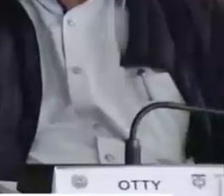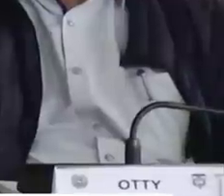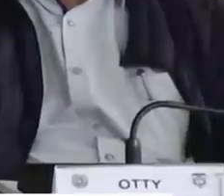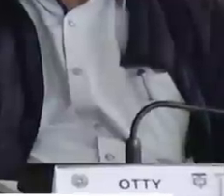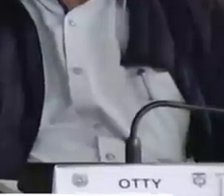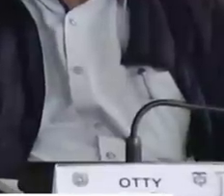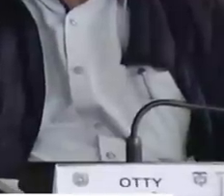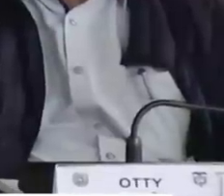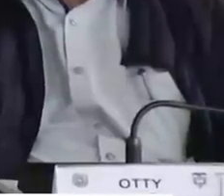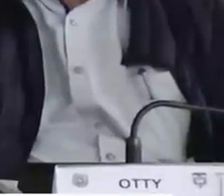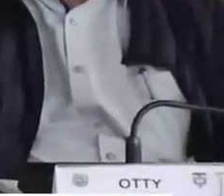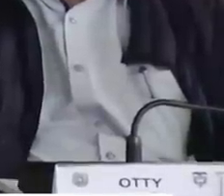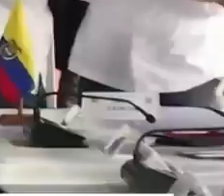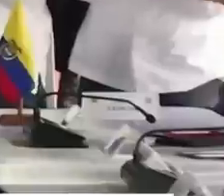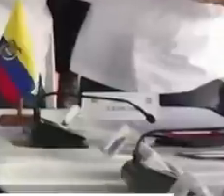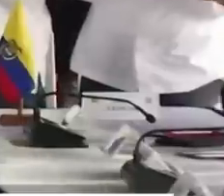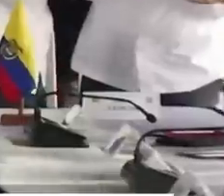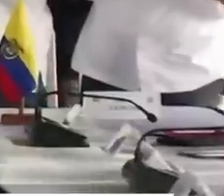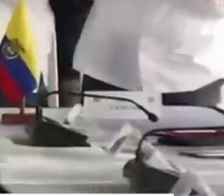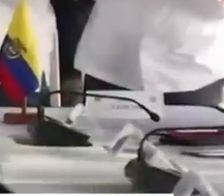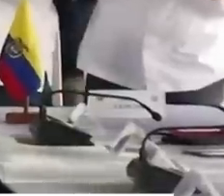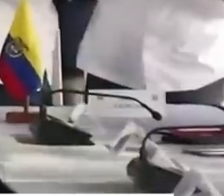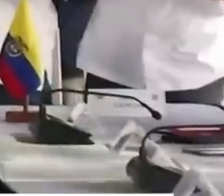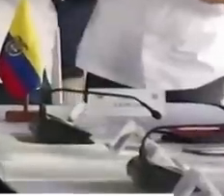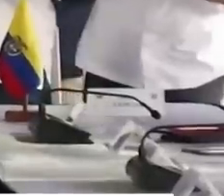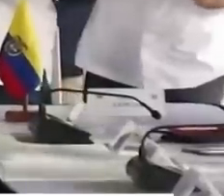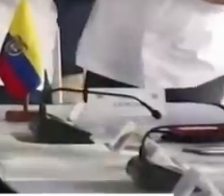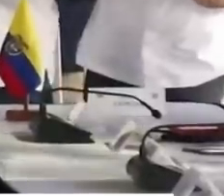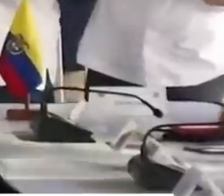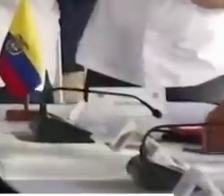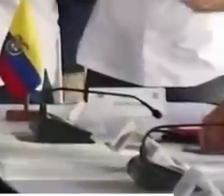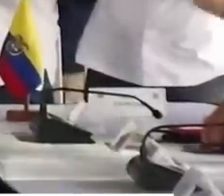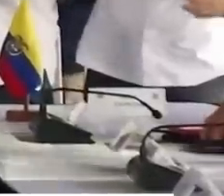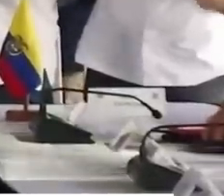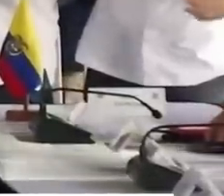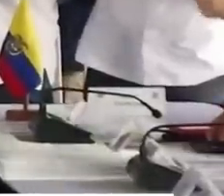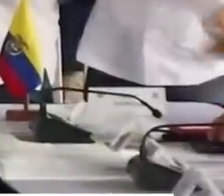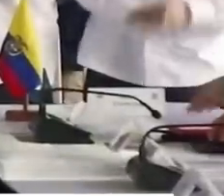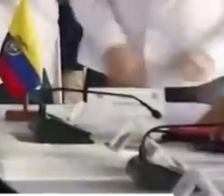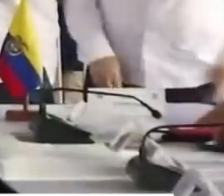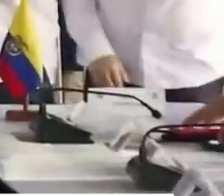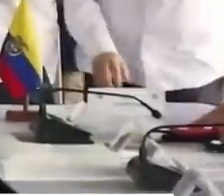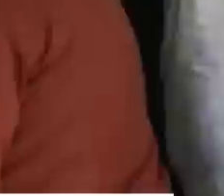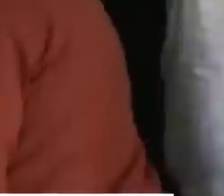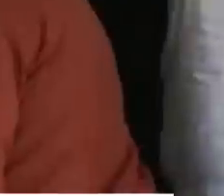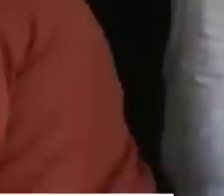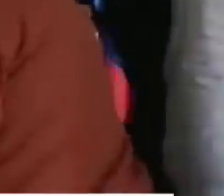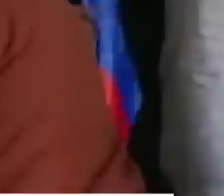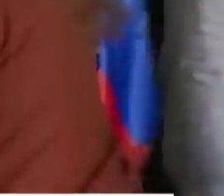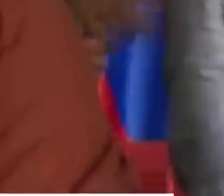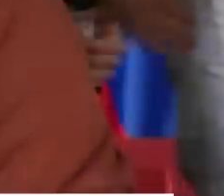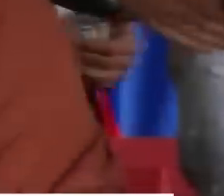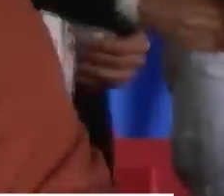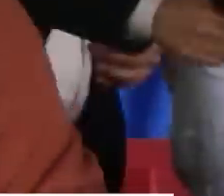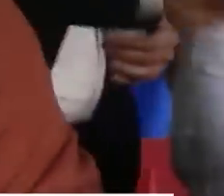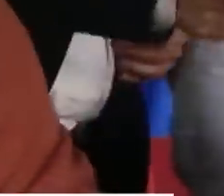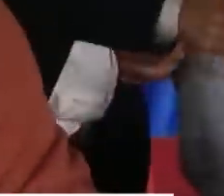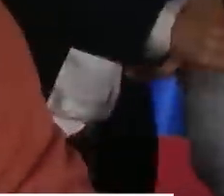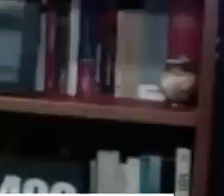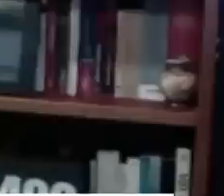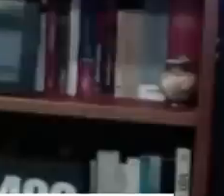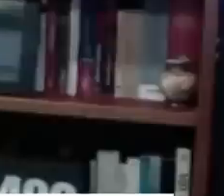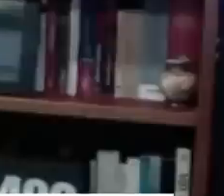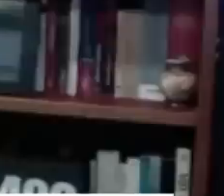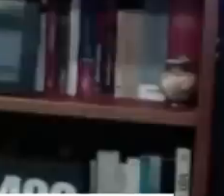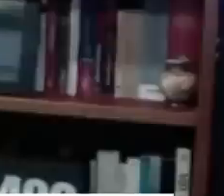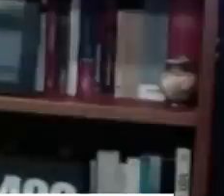se acordó entre las partes que se analizará un eventual cese al fuego bilateral en el ciclo que iniciará este 13 de febrero en México.